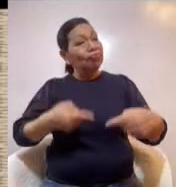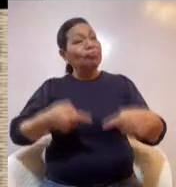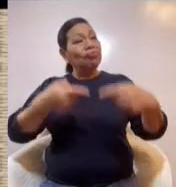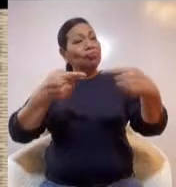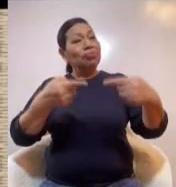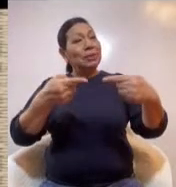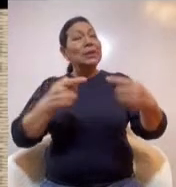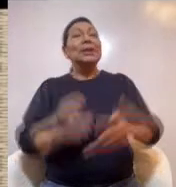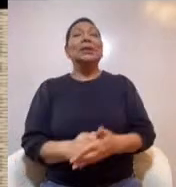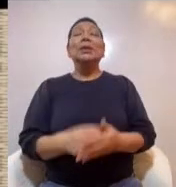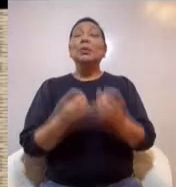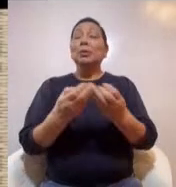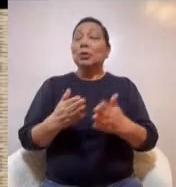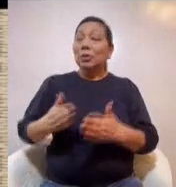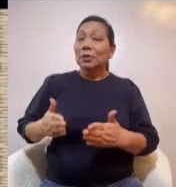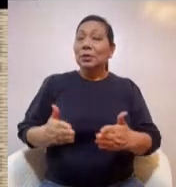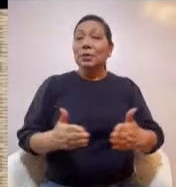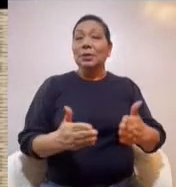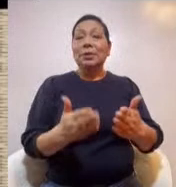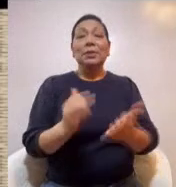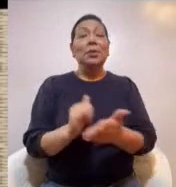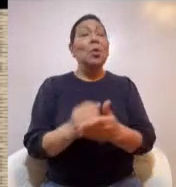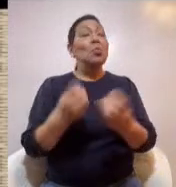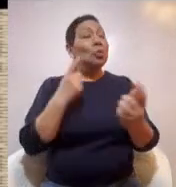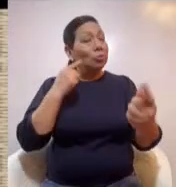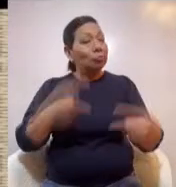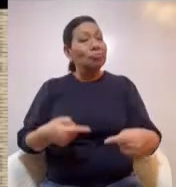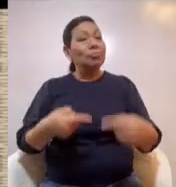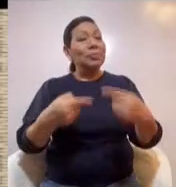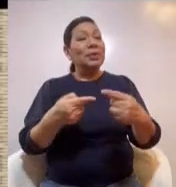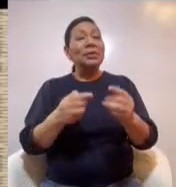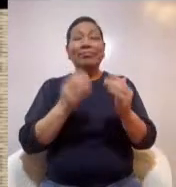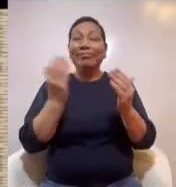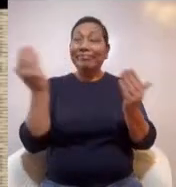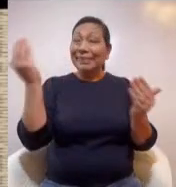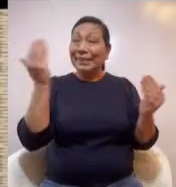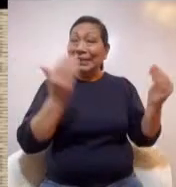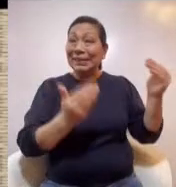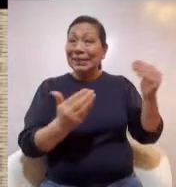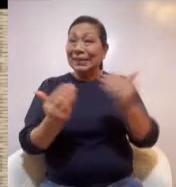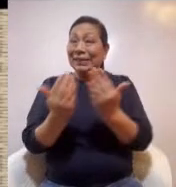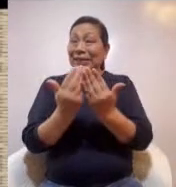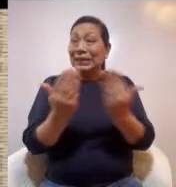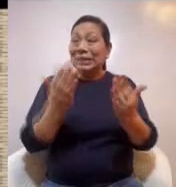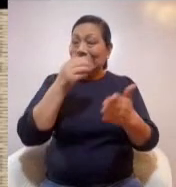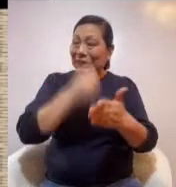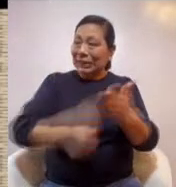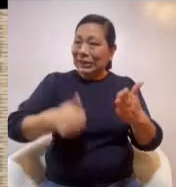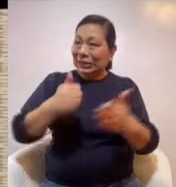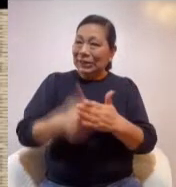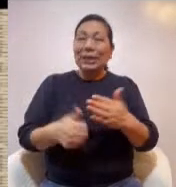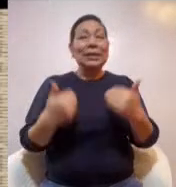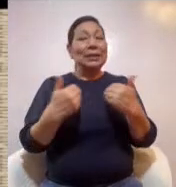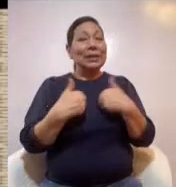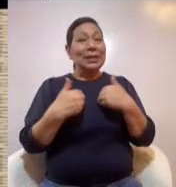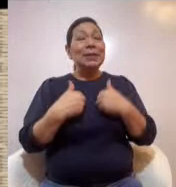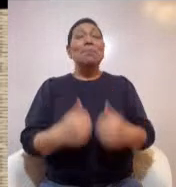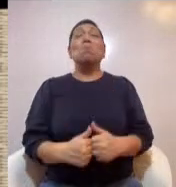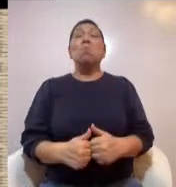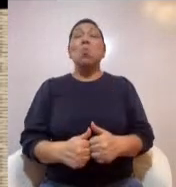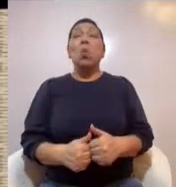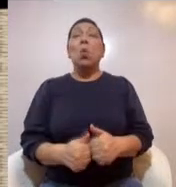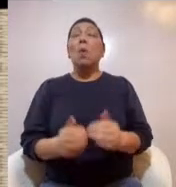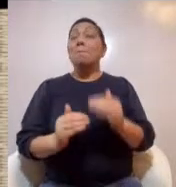muchos retos mucho camino por recorrer y muchos retos por derribar, ¿no? Tenemos la impunidad,